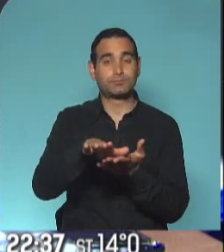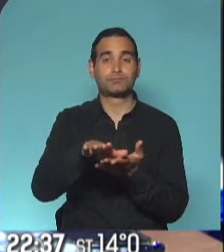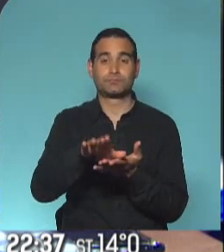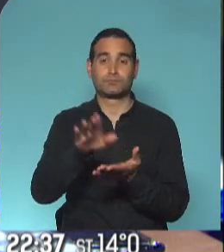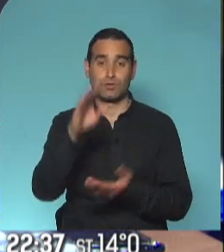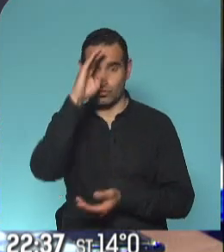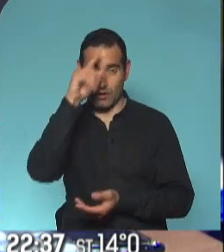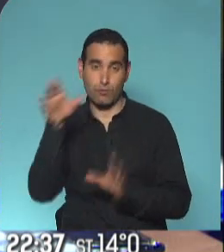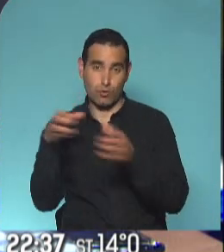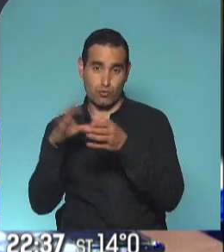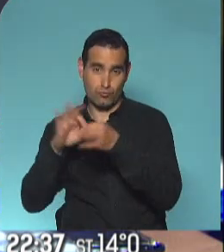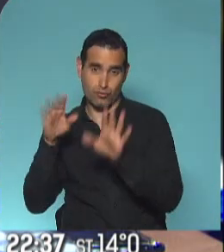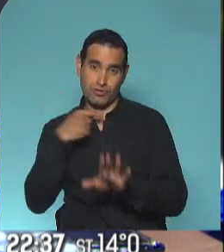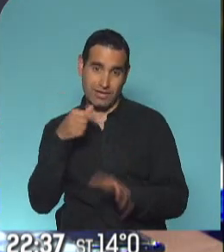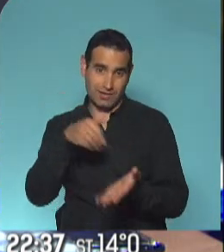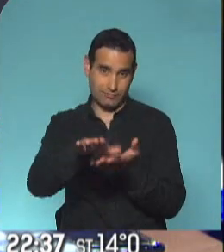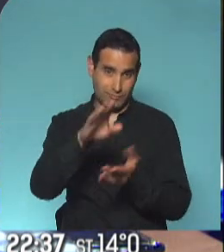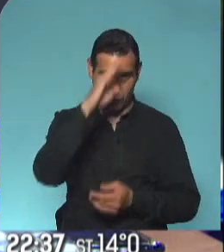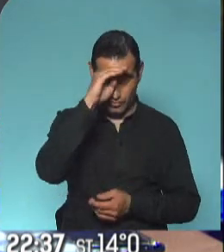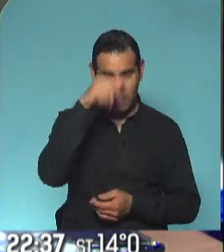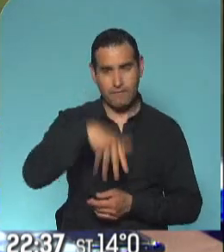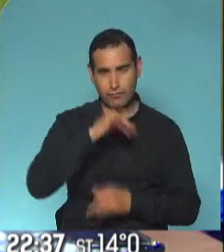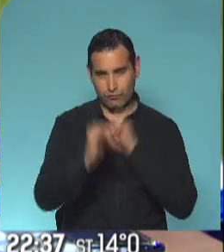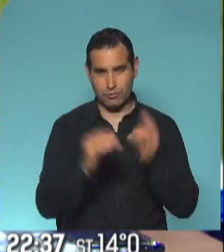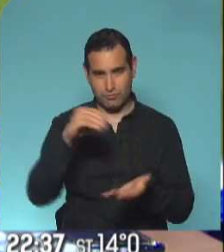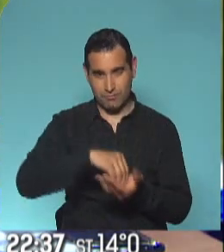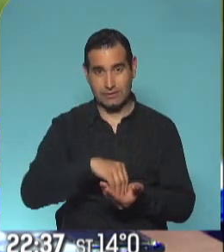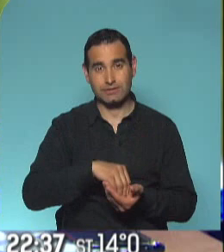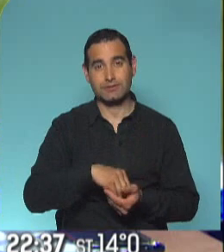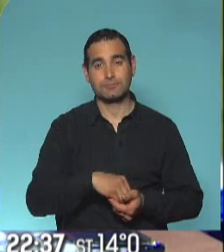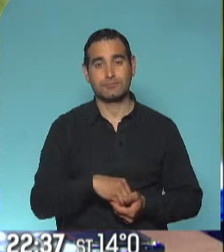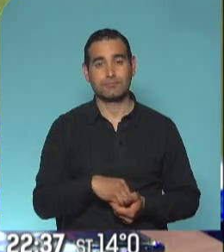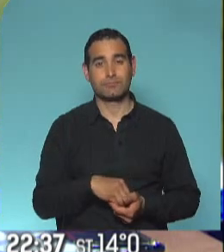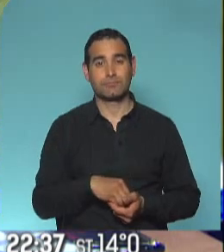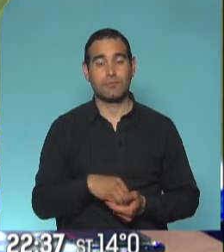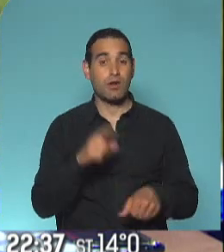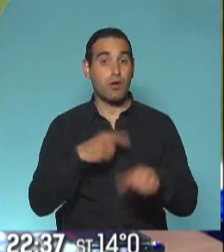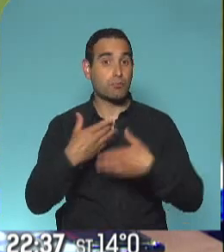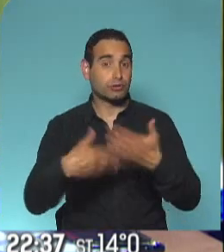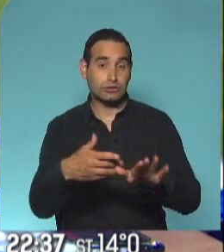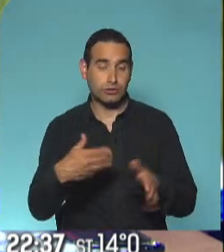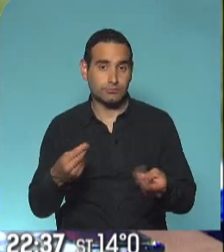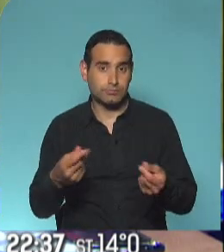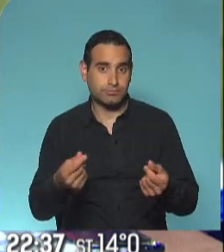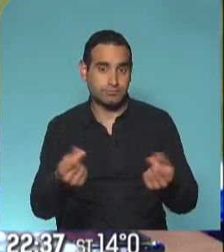que quiere el americano medio. Habrá más informaciones para este boletín porque va muy rápido el proceso en la Cámara de Representantes.